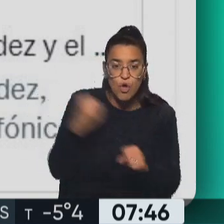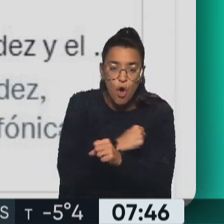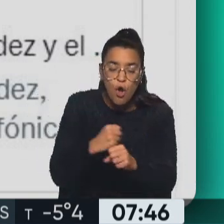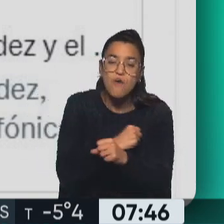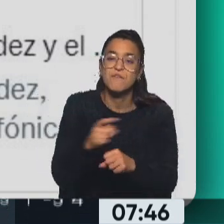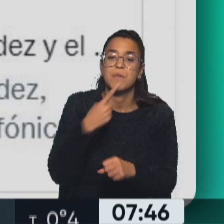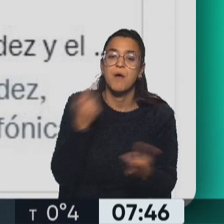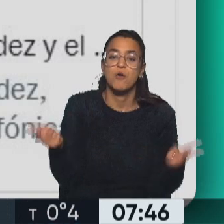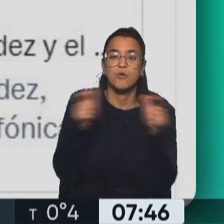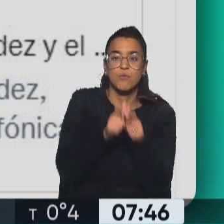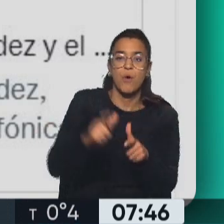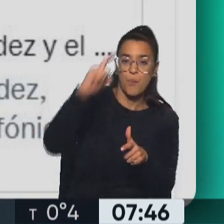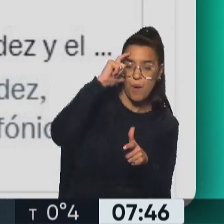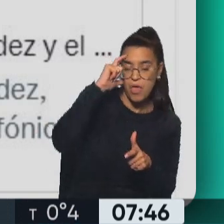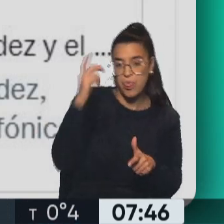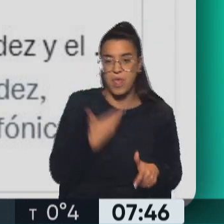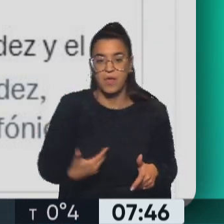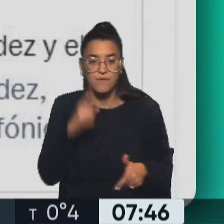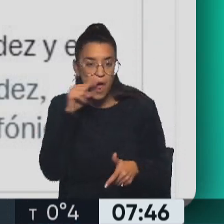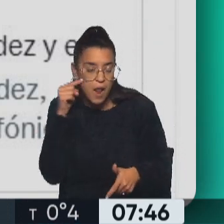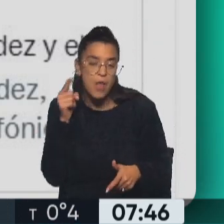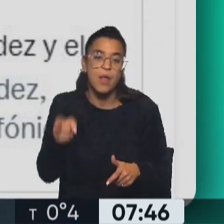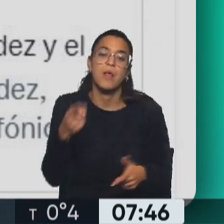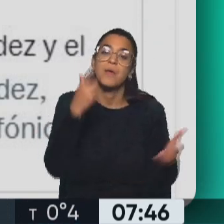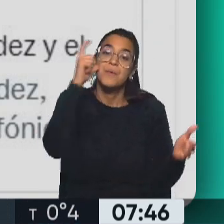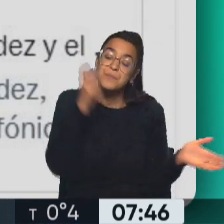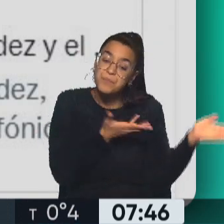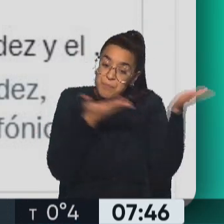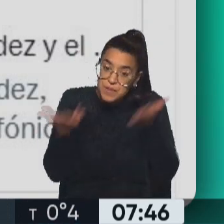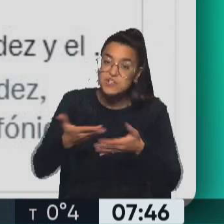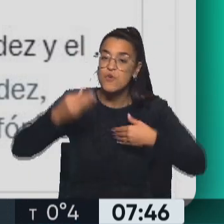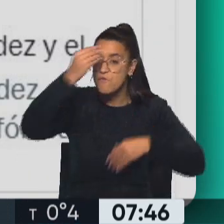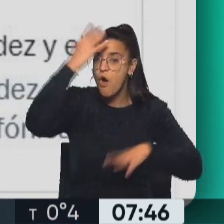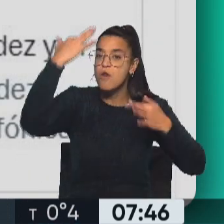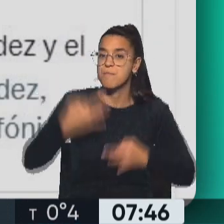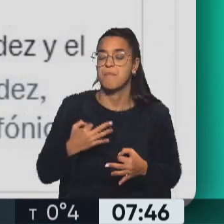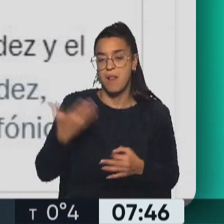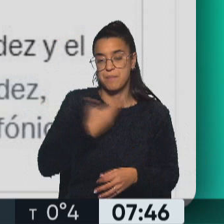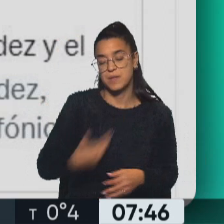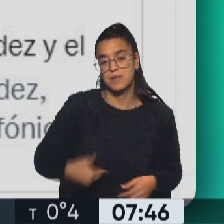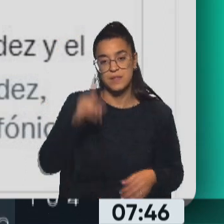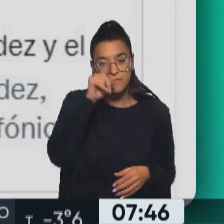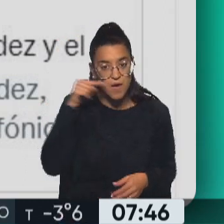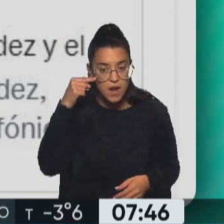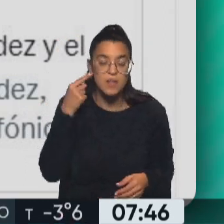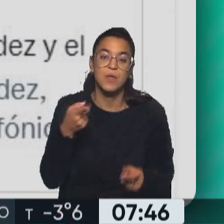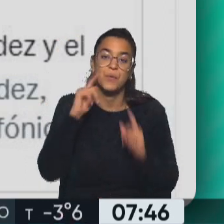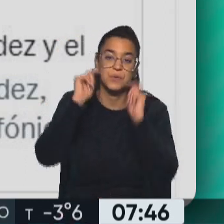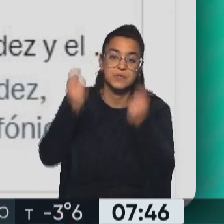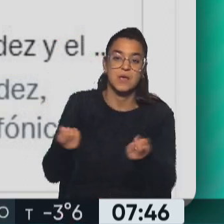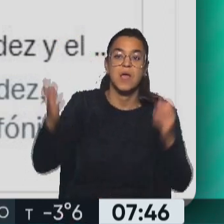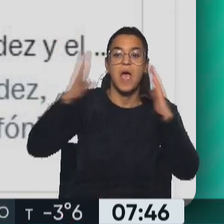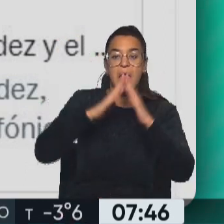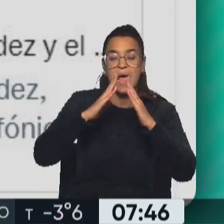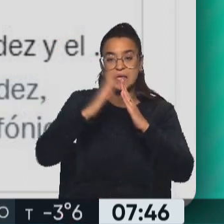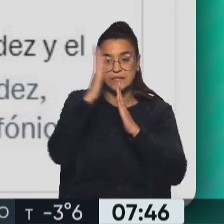Joe Biden. El presidente Joe Biden formalizó una invitación para que el presidente de la Argentina, Alberto Fernández, visite la